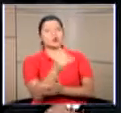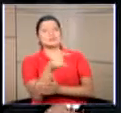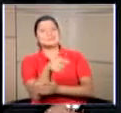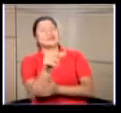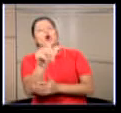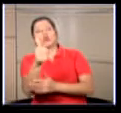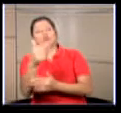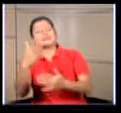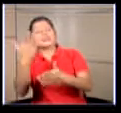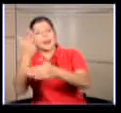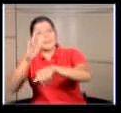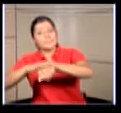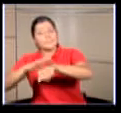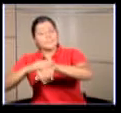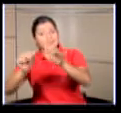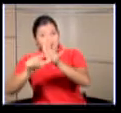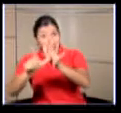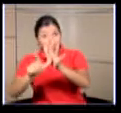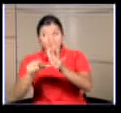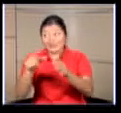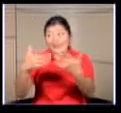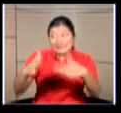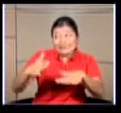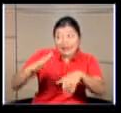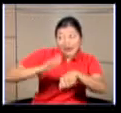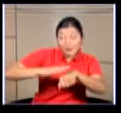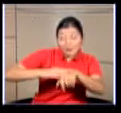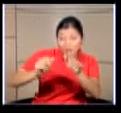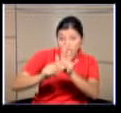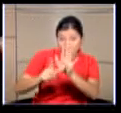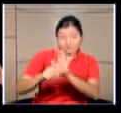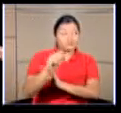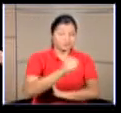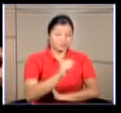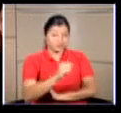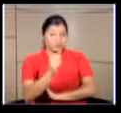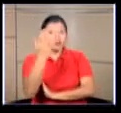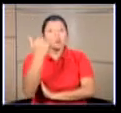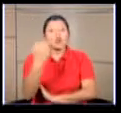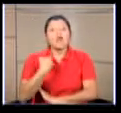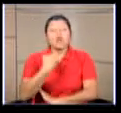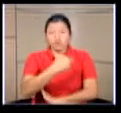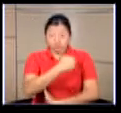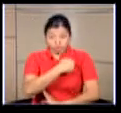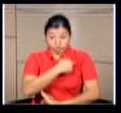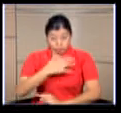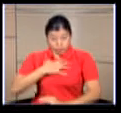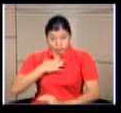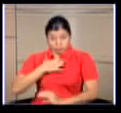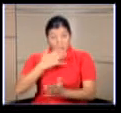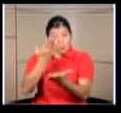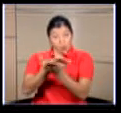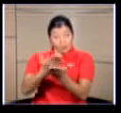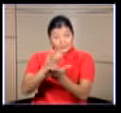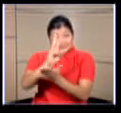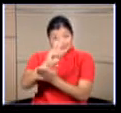por la Asamblea Legislativa. El que ya fue aprobado definitivamente por la Asamblea Legislativa. Sí, porque nosotros inclusive la propuesta que hicimos de